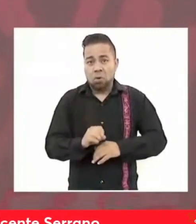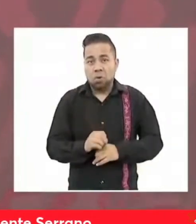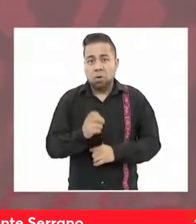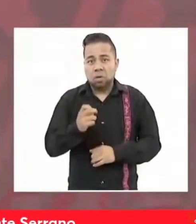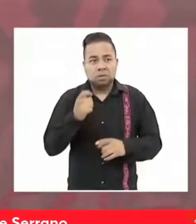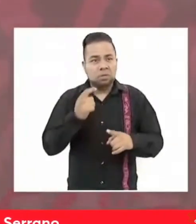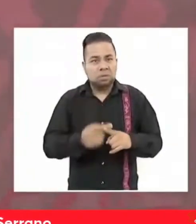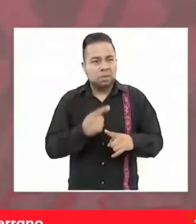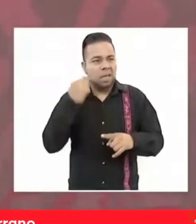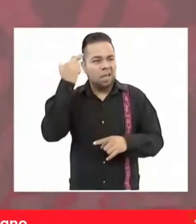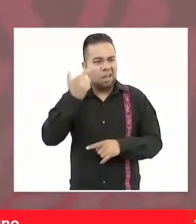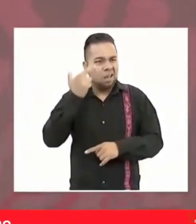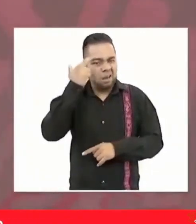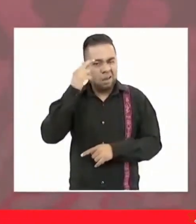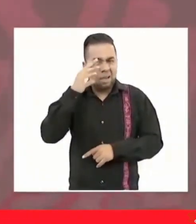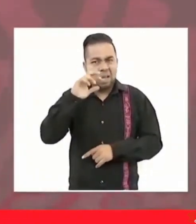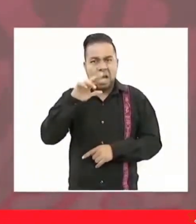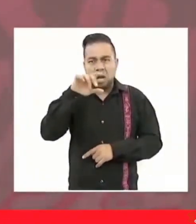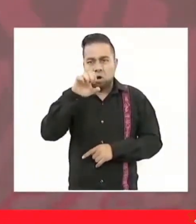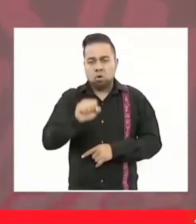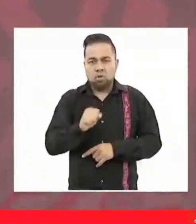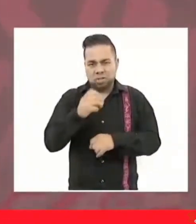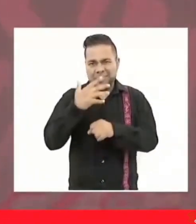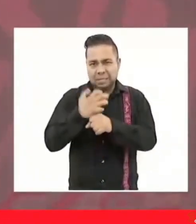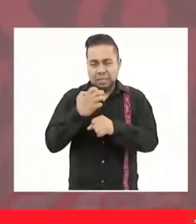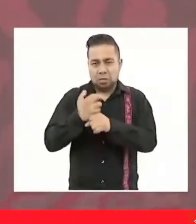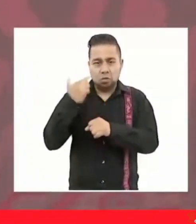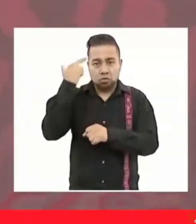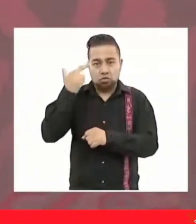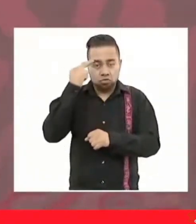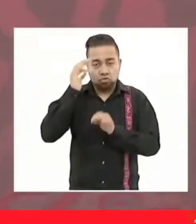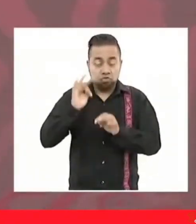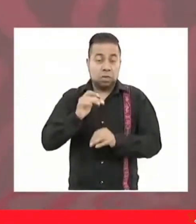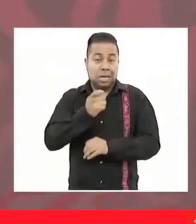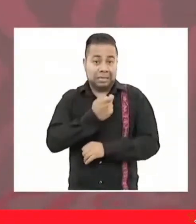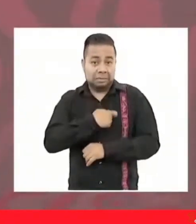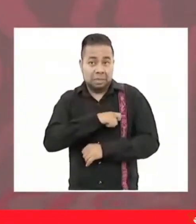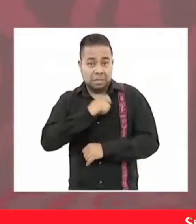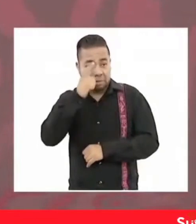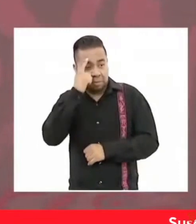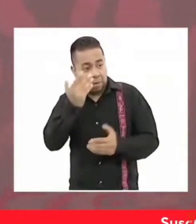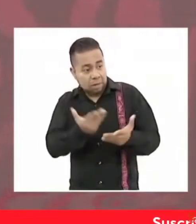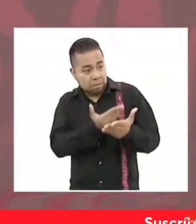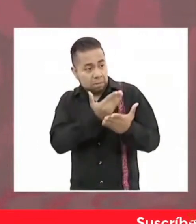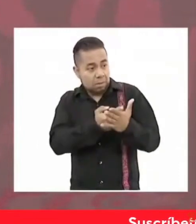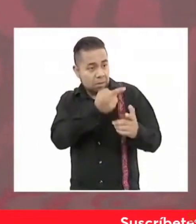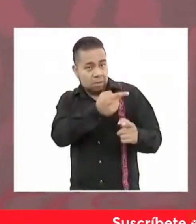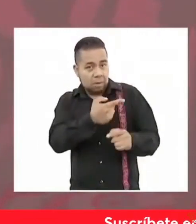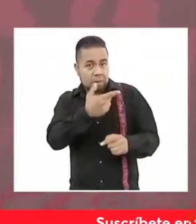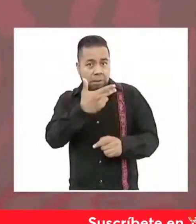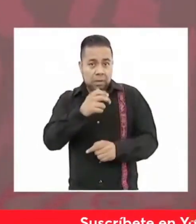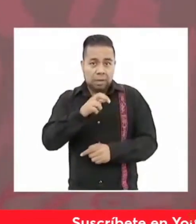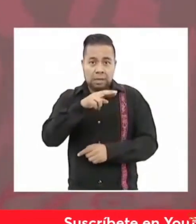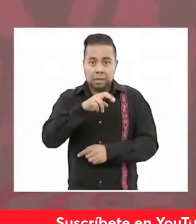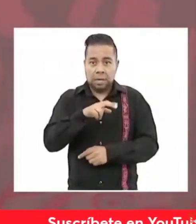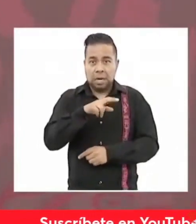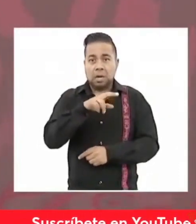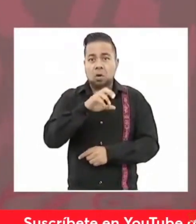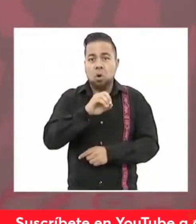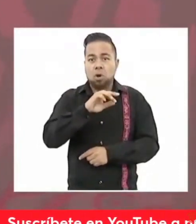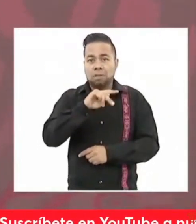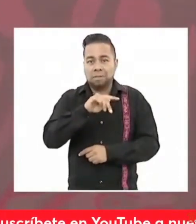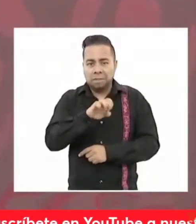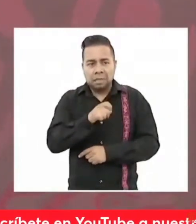Carlos V, rey de España, a Hernán Cortés que